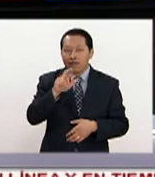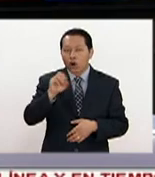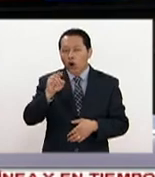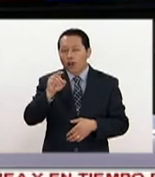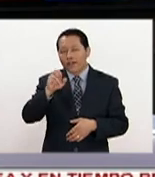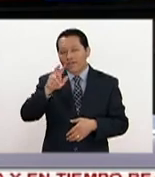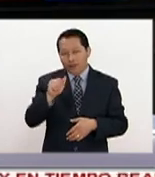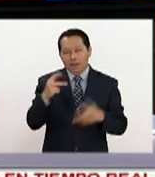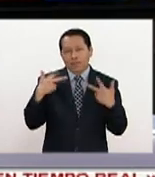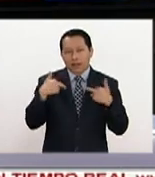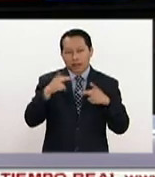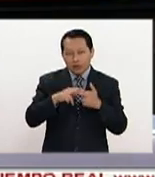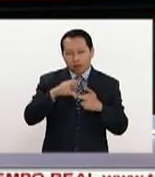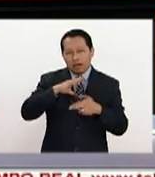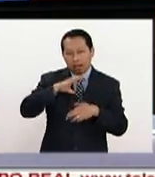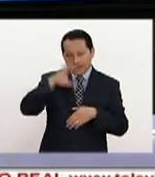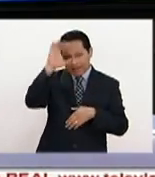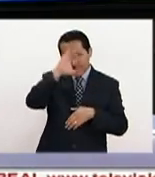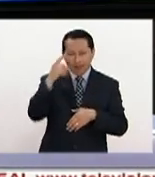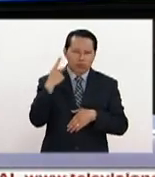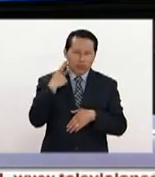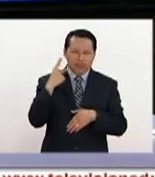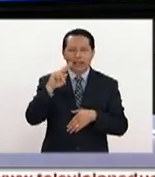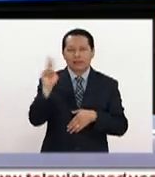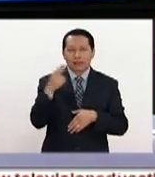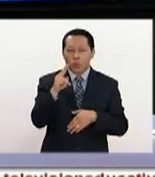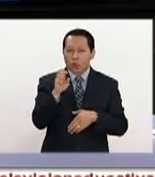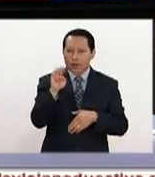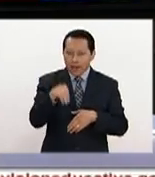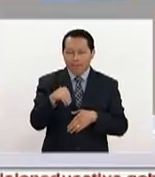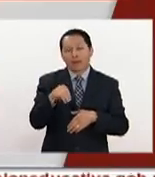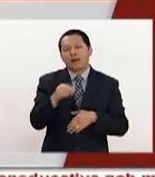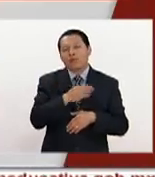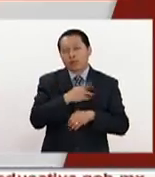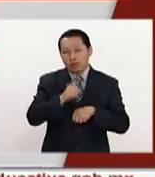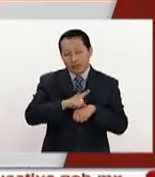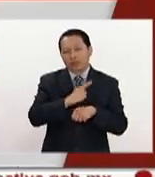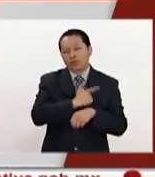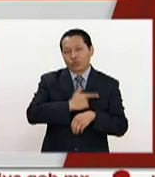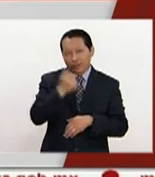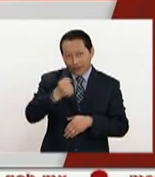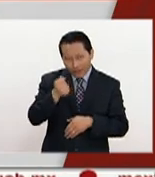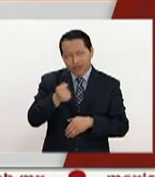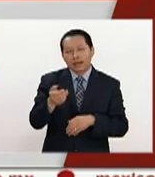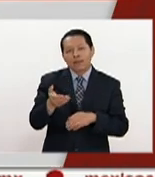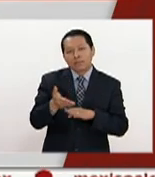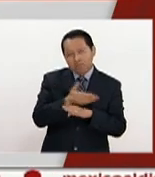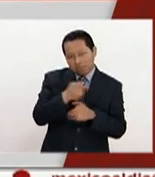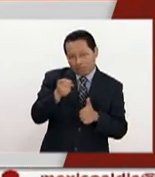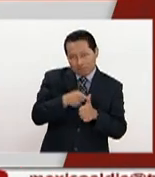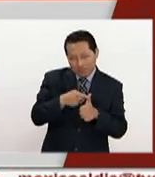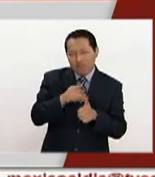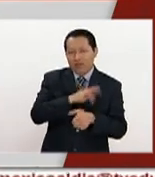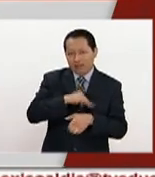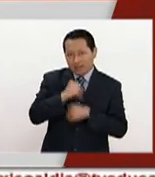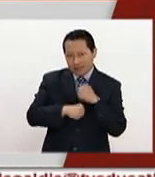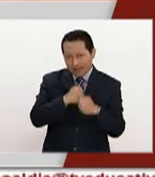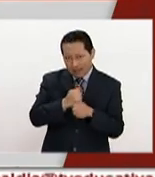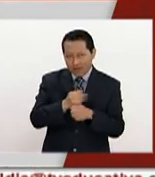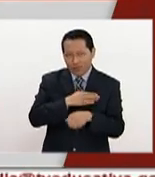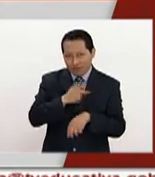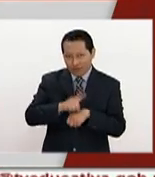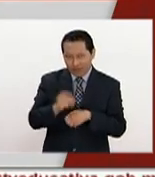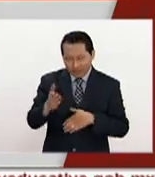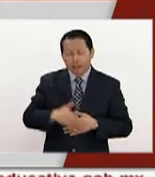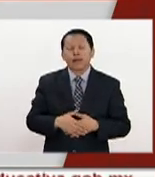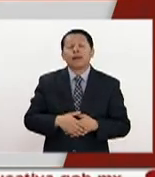investigador de la Facultad de Ciencias Políticas de la UNAM. Javier, qué gusto saludarte. Antes que nada, feliz año, muy buenos días.